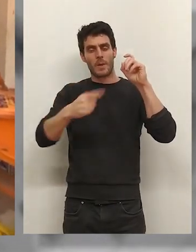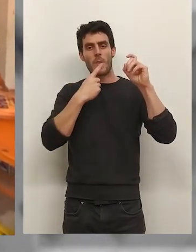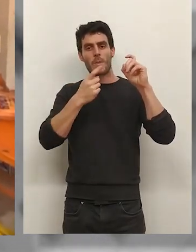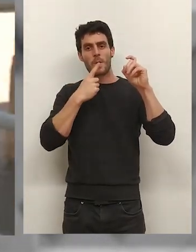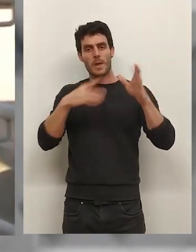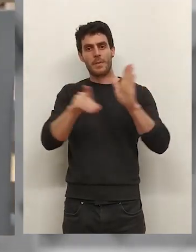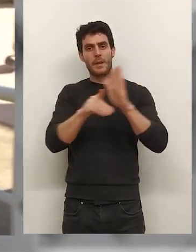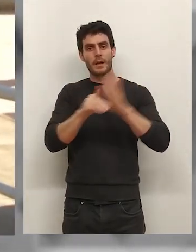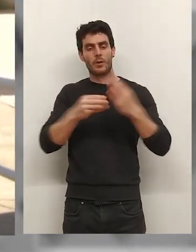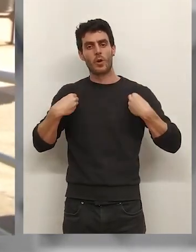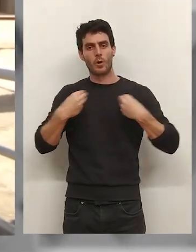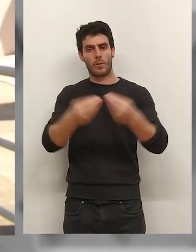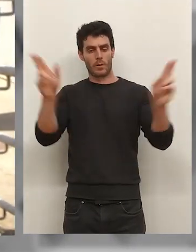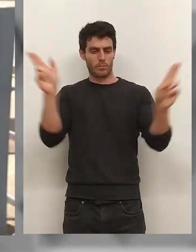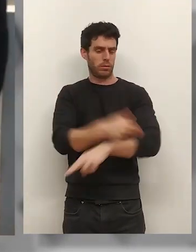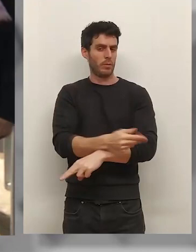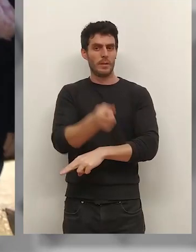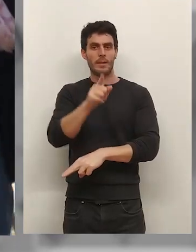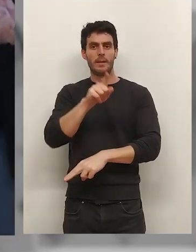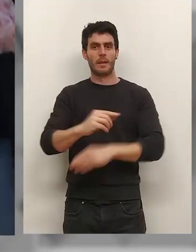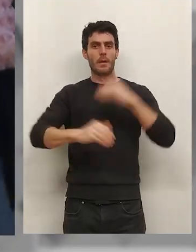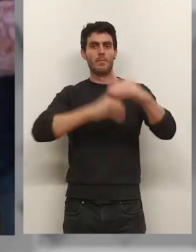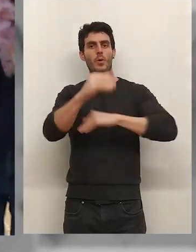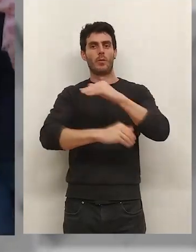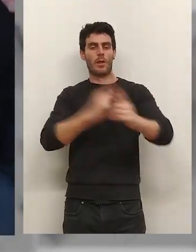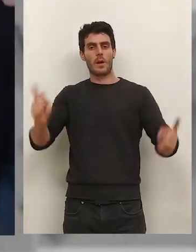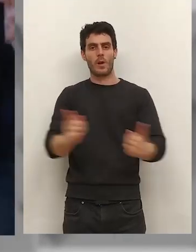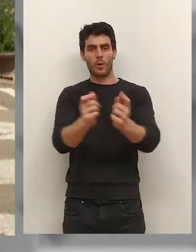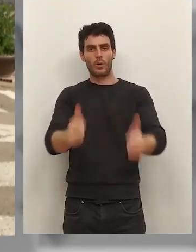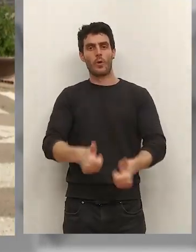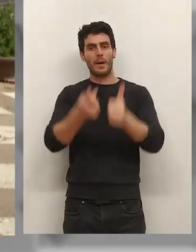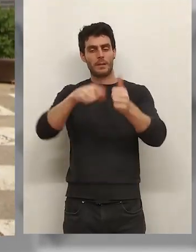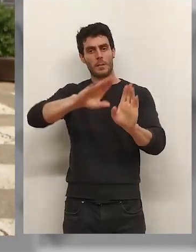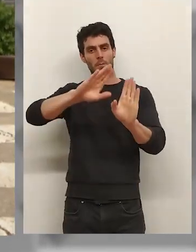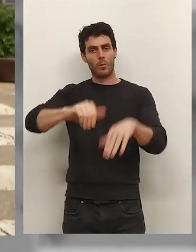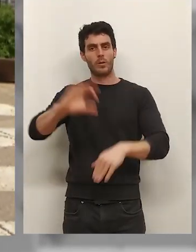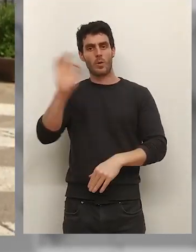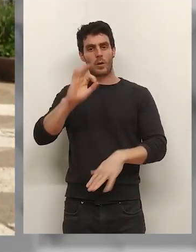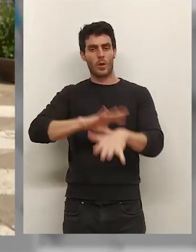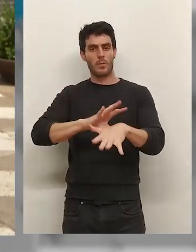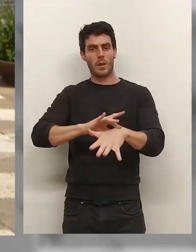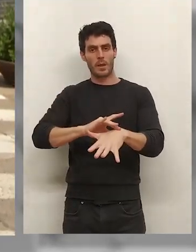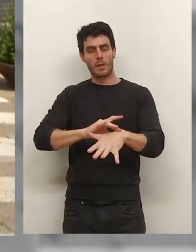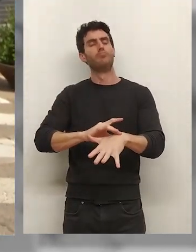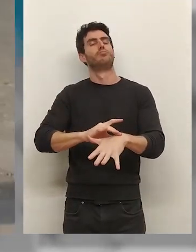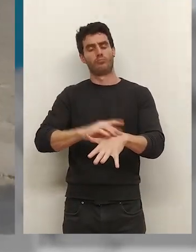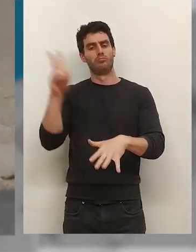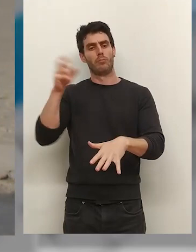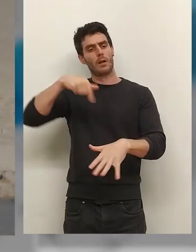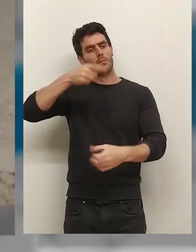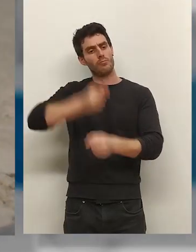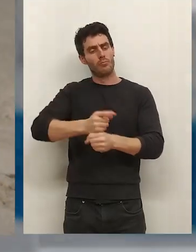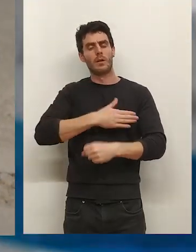derogar inmediatamente el decreto de convivencia y reducir la burocracia. Por último, ha propuesto implantar el grado de medicina.